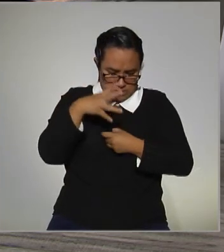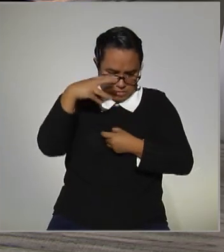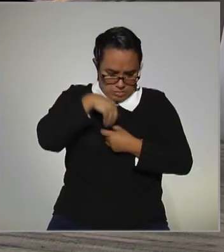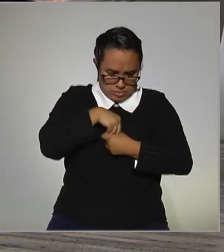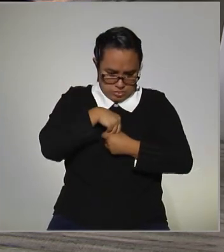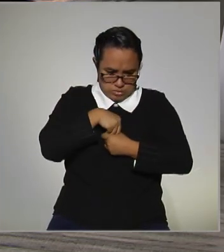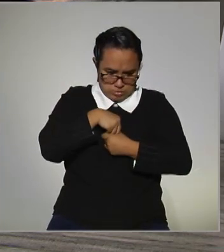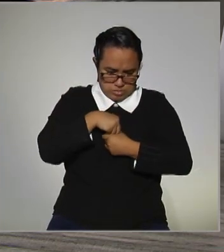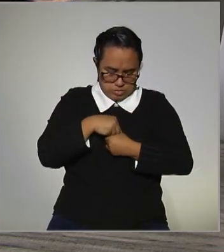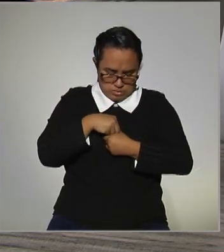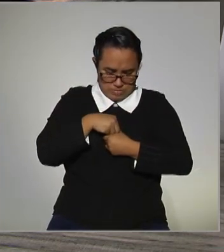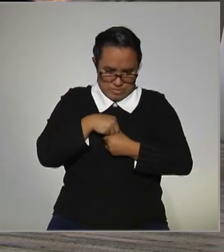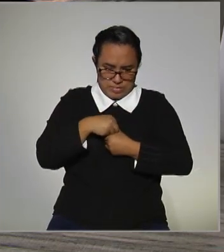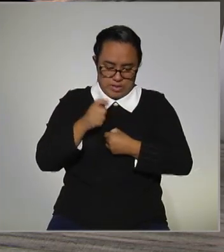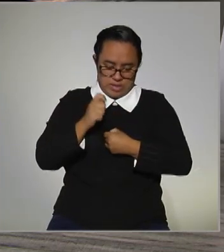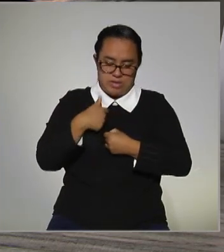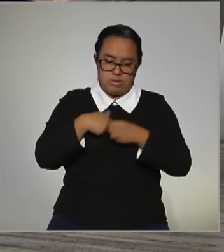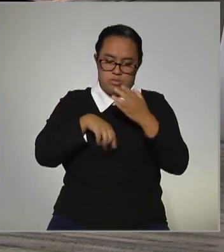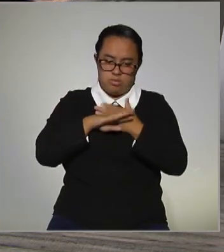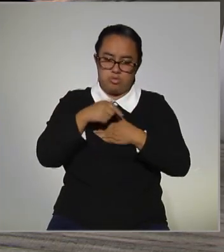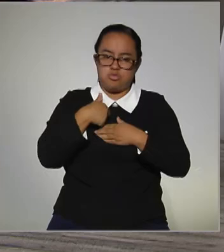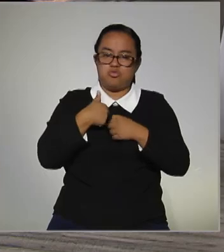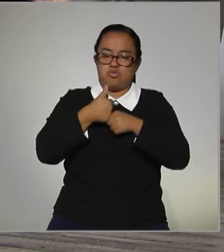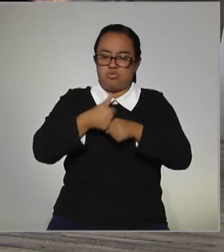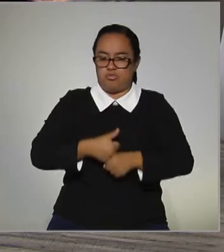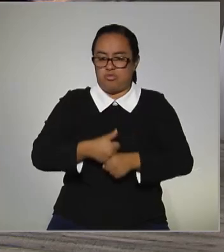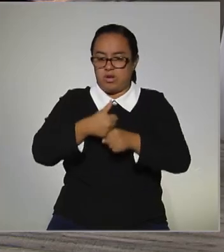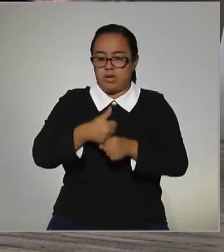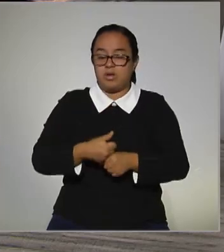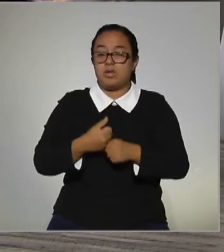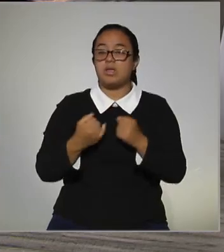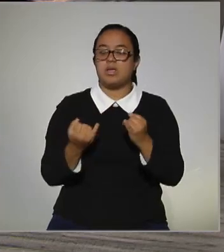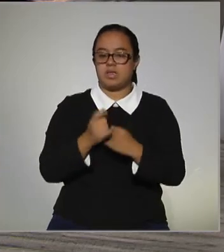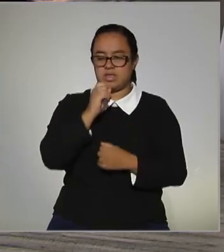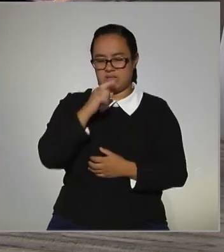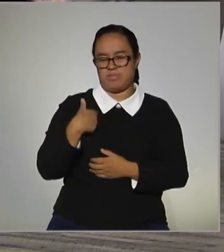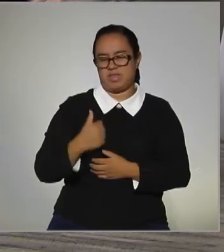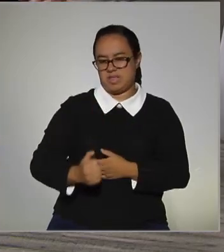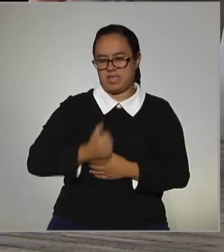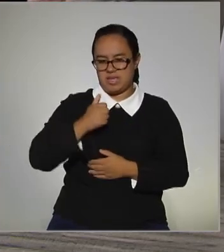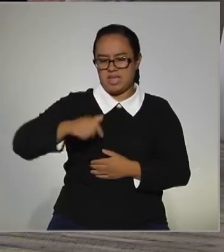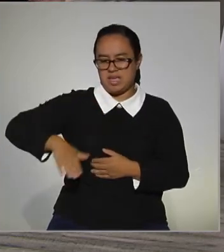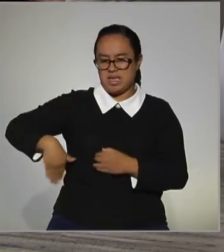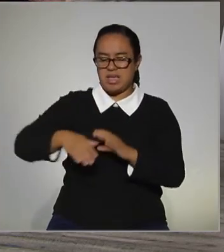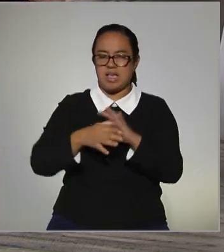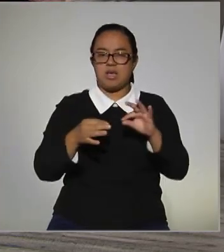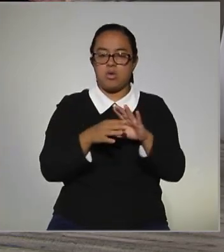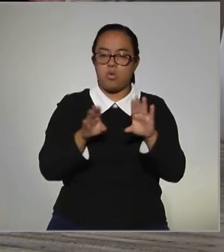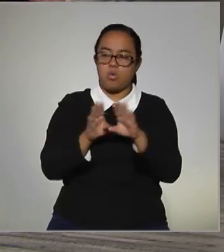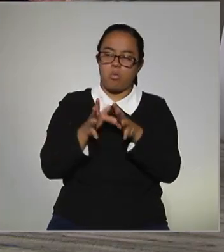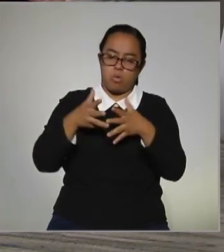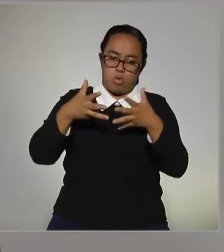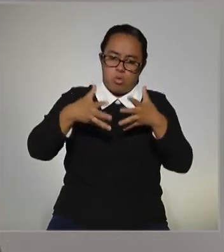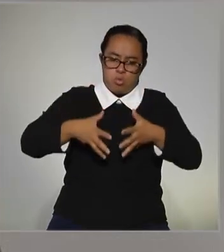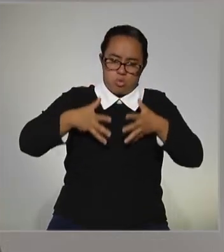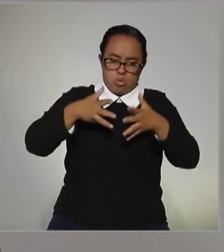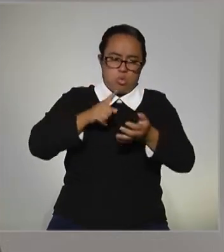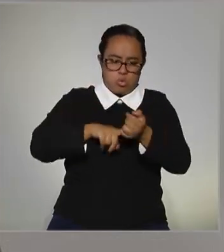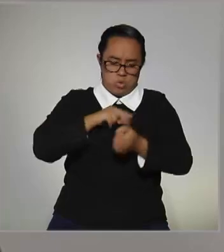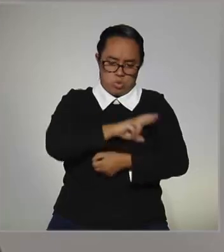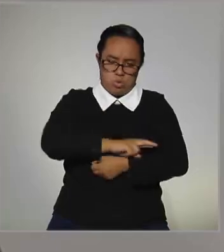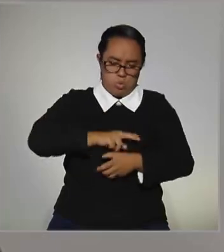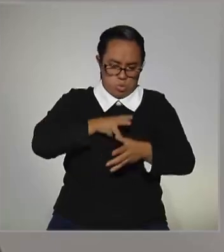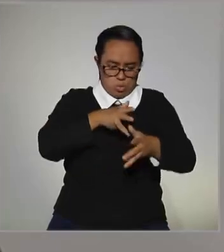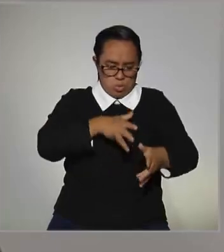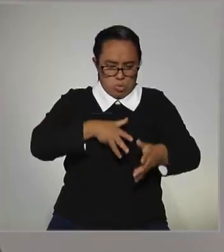que le está afectando y dañando. Y lo interesante, a propósito de esto que me parece muy interesante lo que decía de lo dañejo, del rencor,